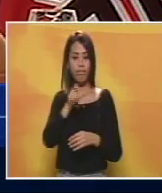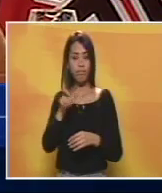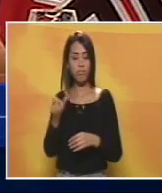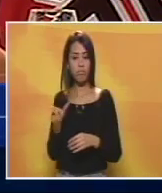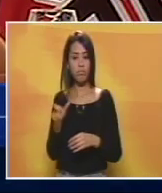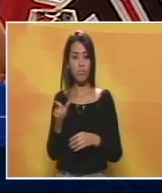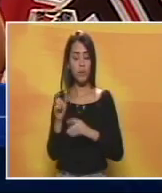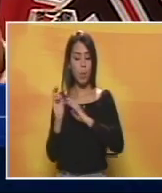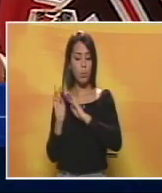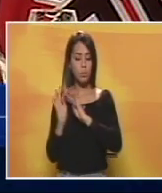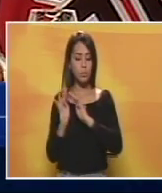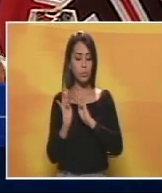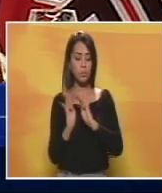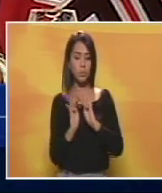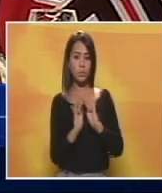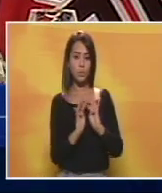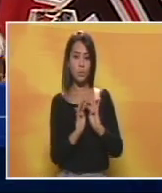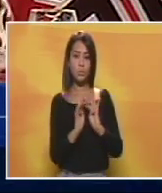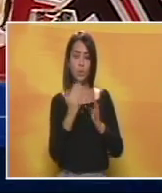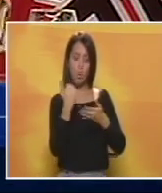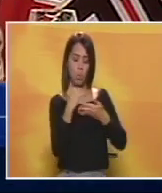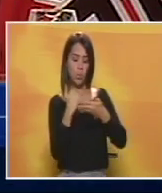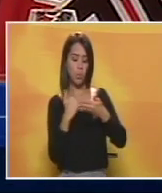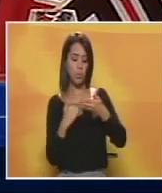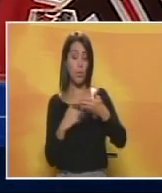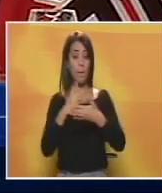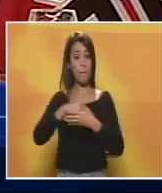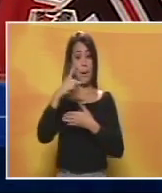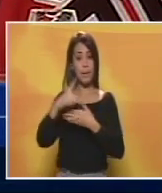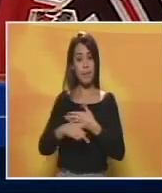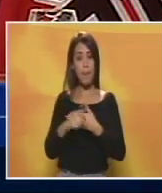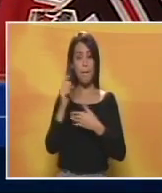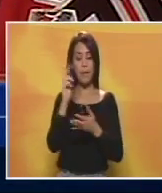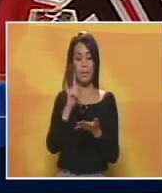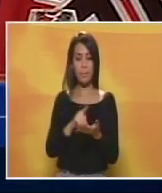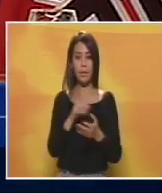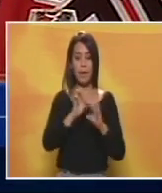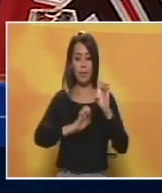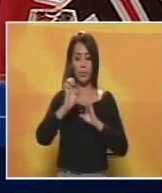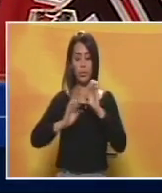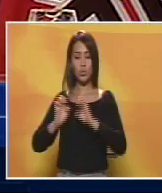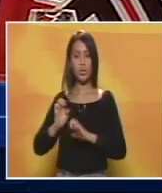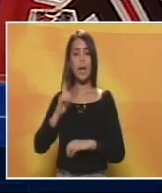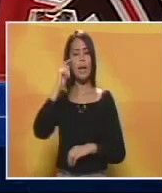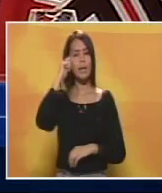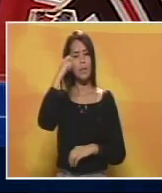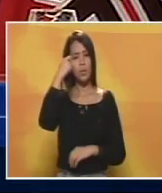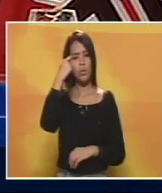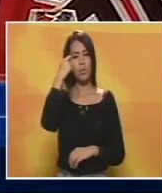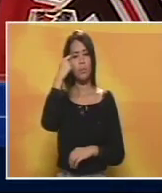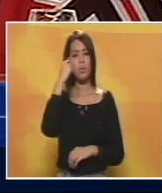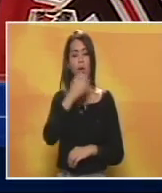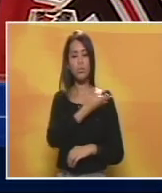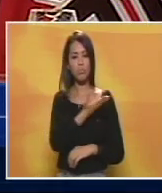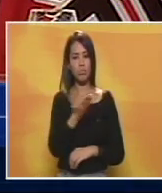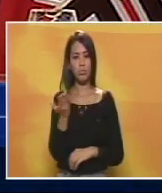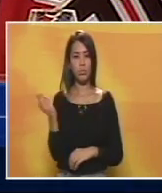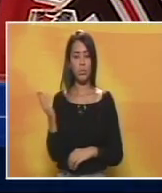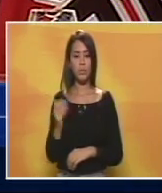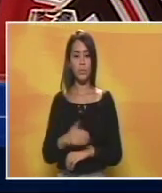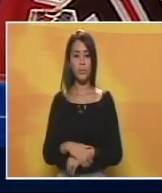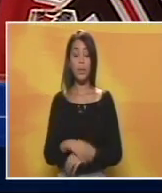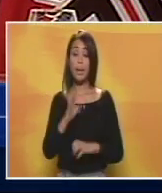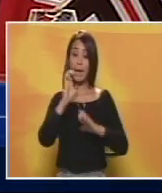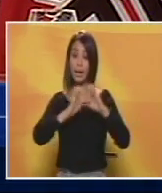se han ido acercando y que hemos ido programando para que estén en estas auditorías. Les recordamos además a toda la ciudadanía que